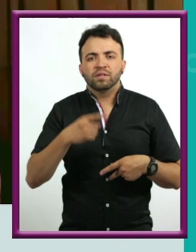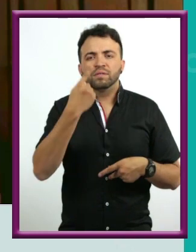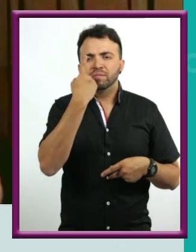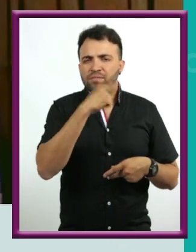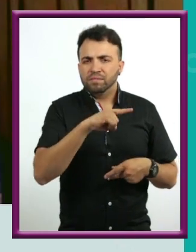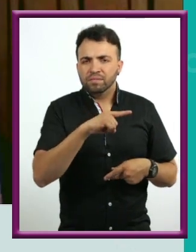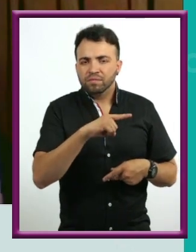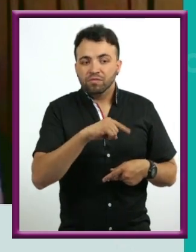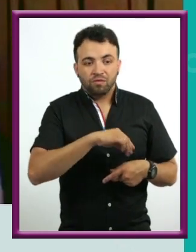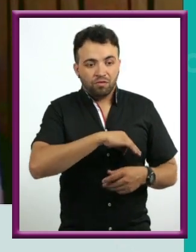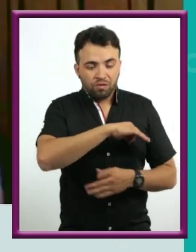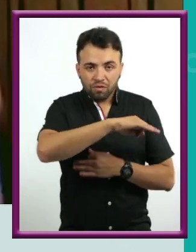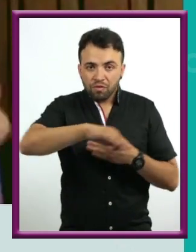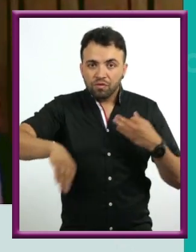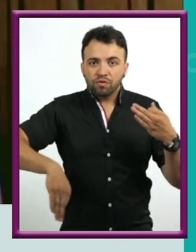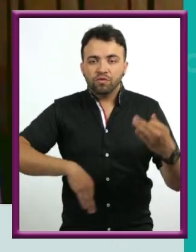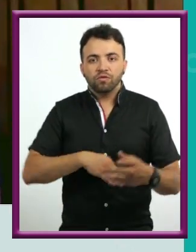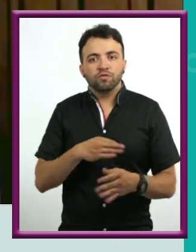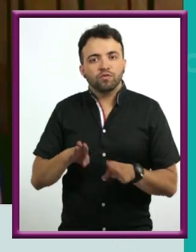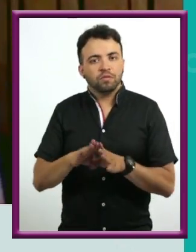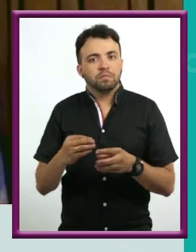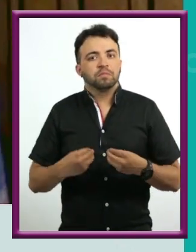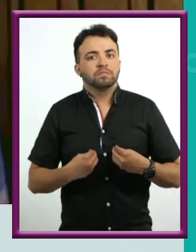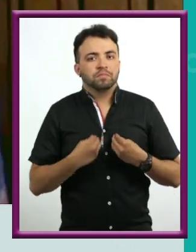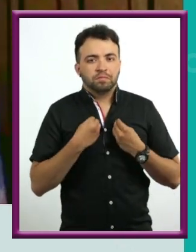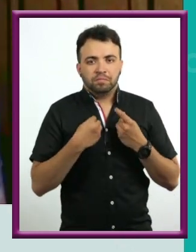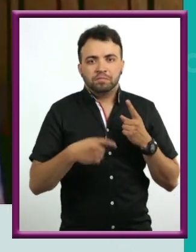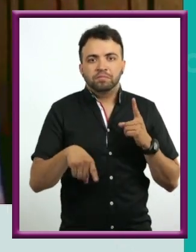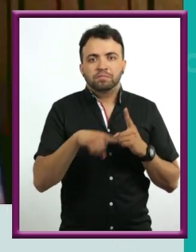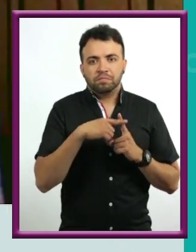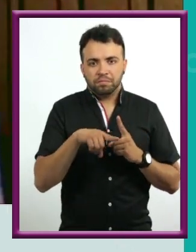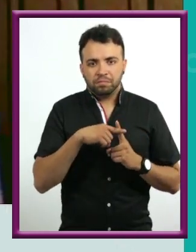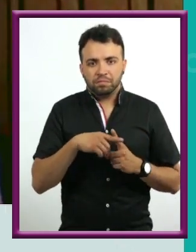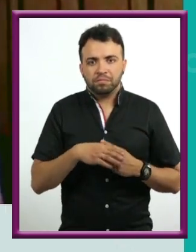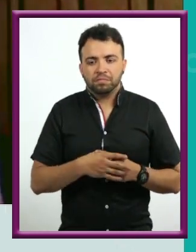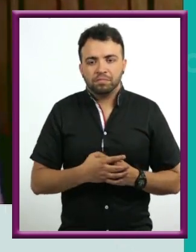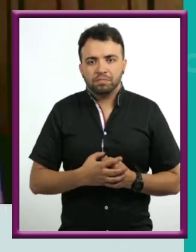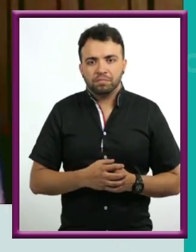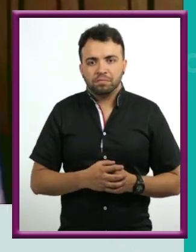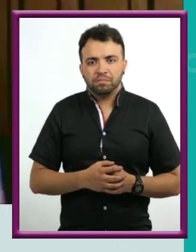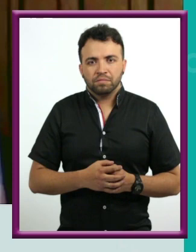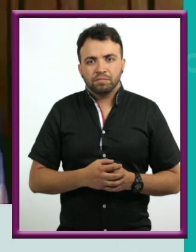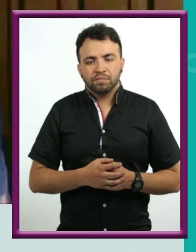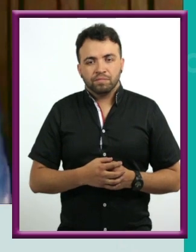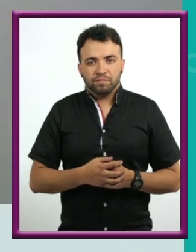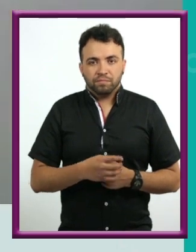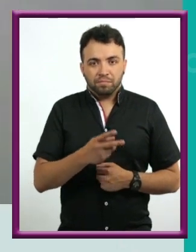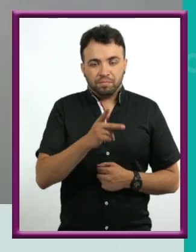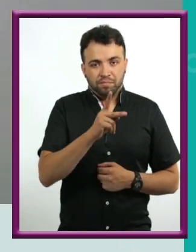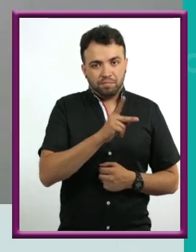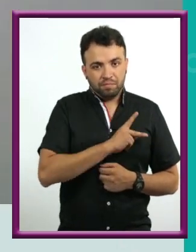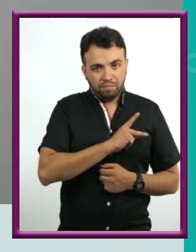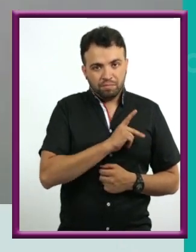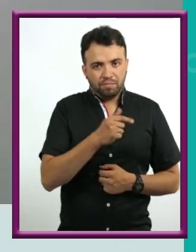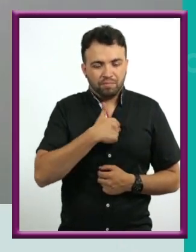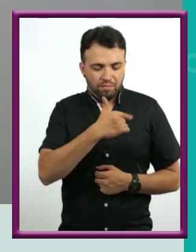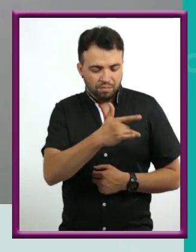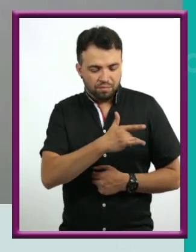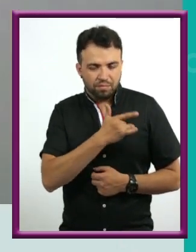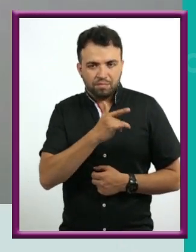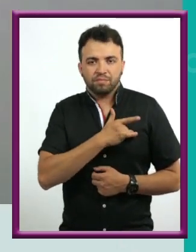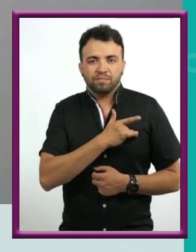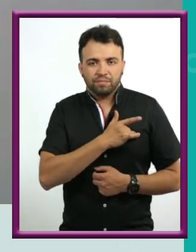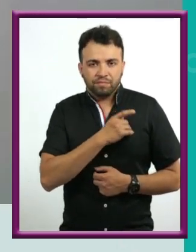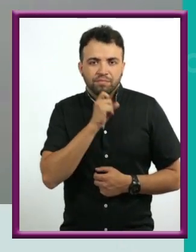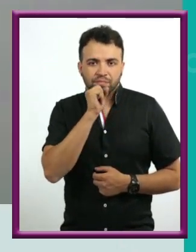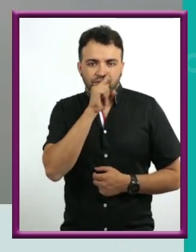apoyar a más personas para que todo sea una vida muy positiva. En lo personal